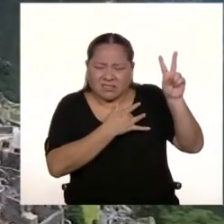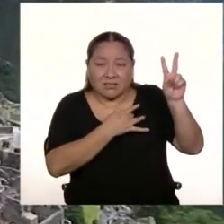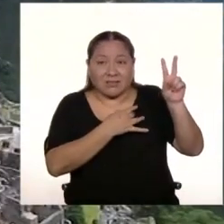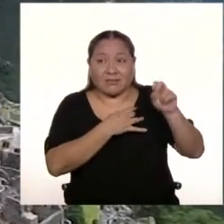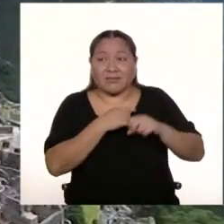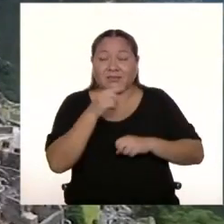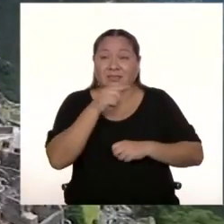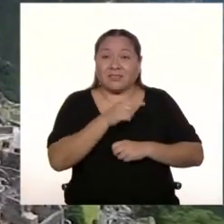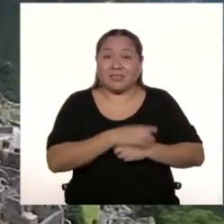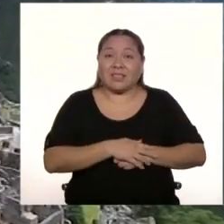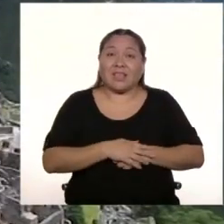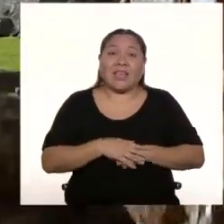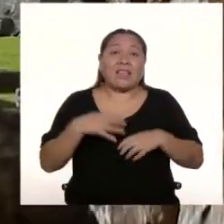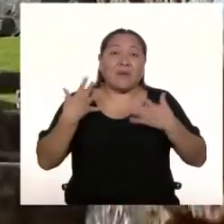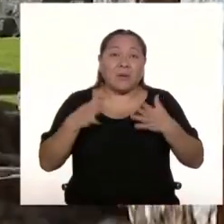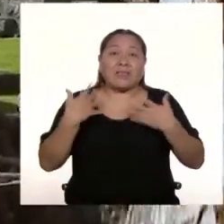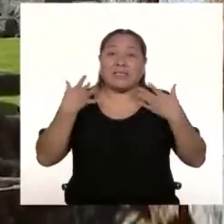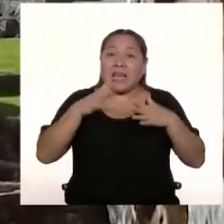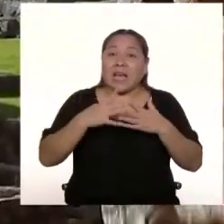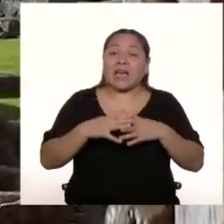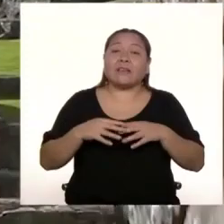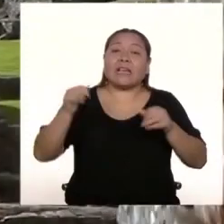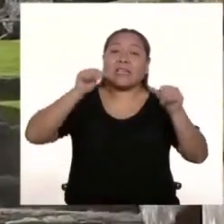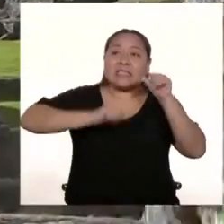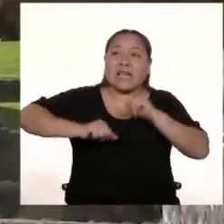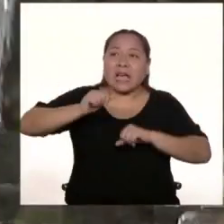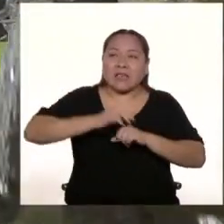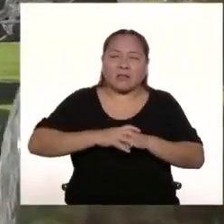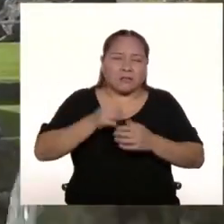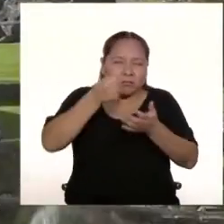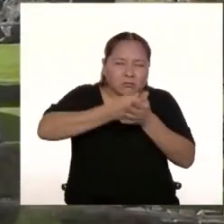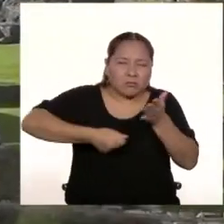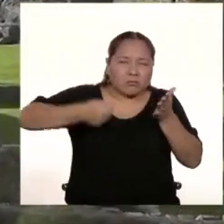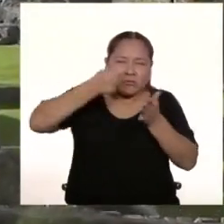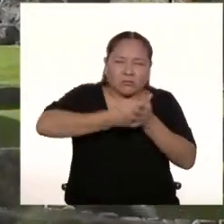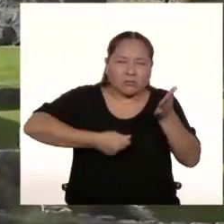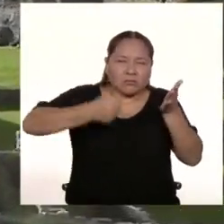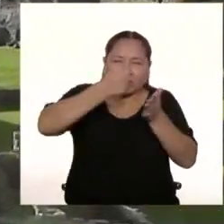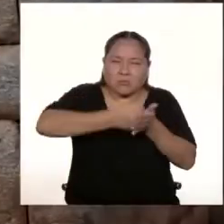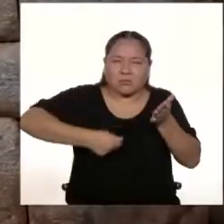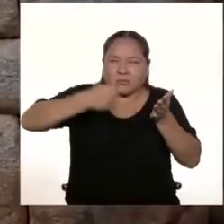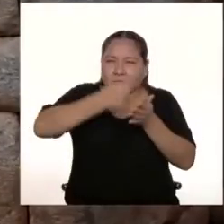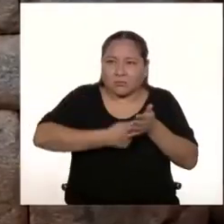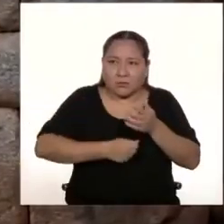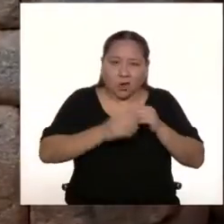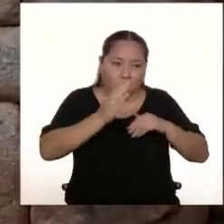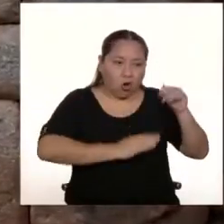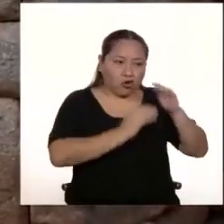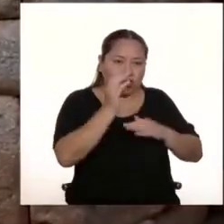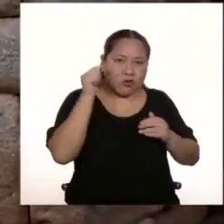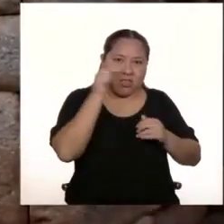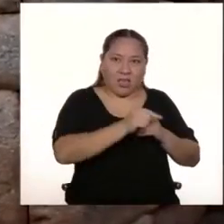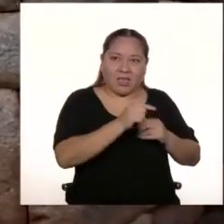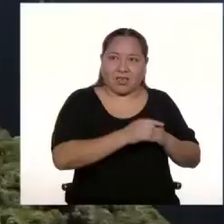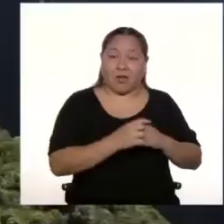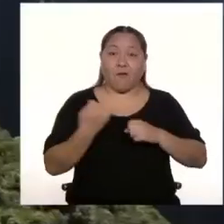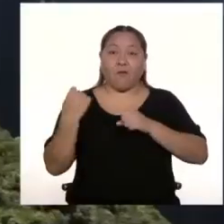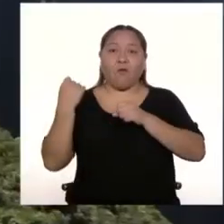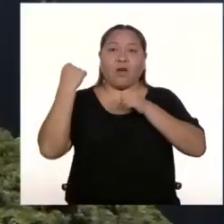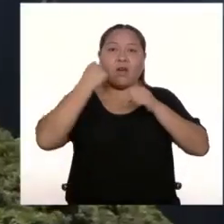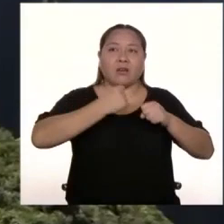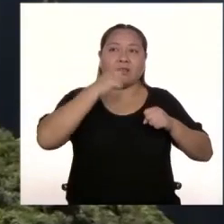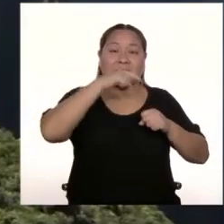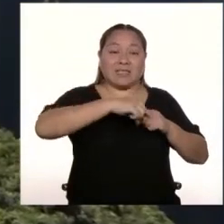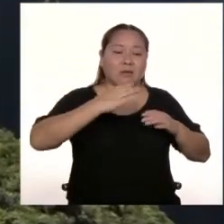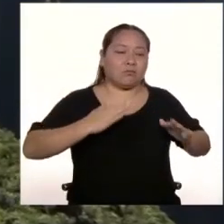Con su ciencia y su perseverancia, los incas ganaron el desafío de la montaña. Con su fortaleza y solidez,